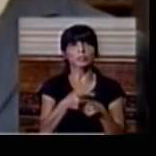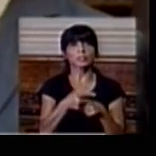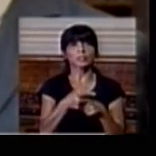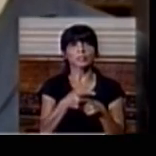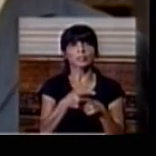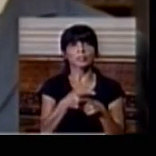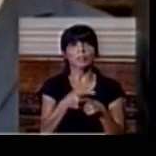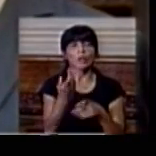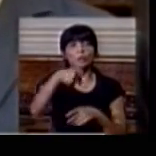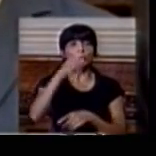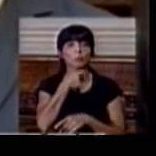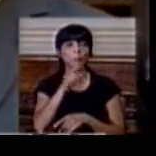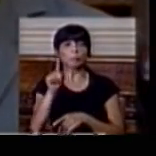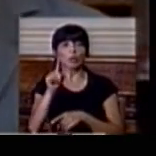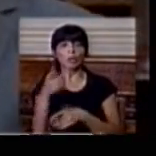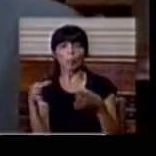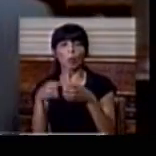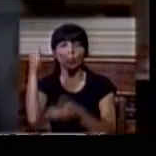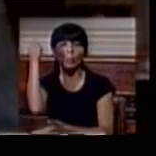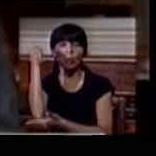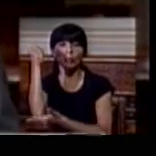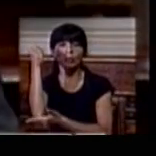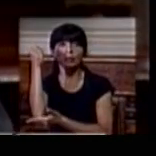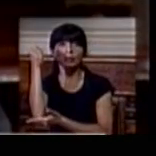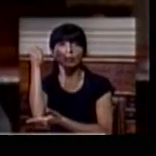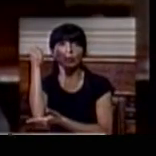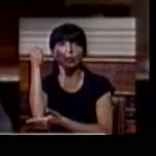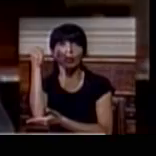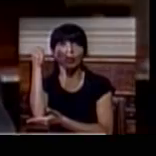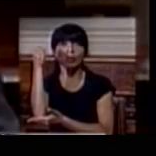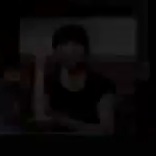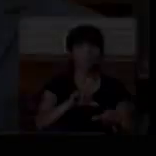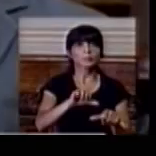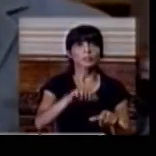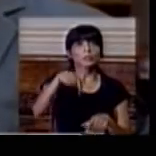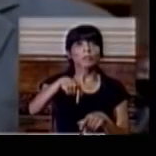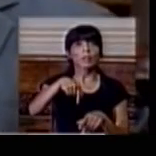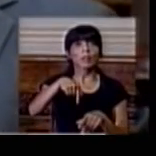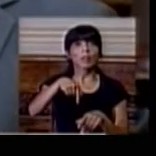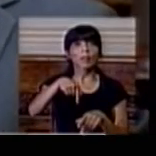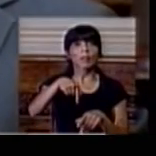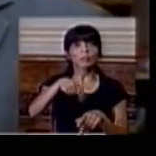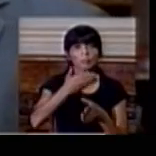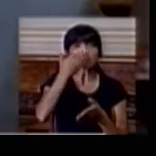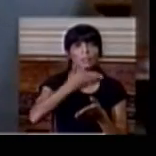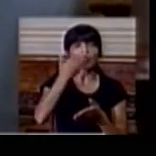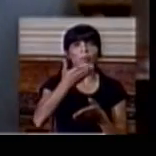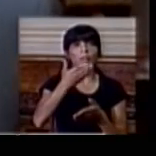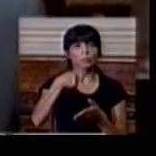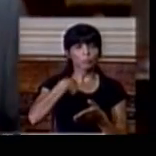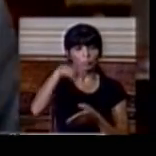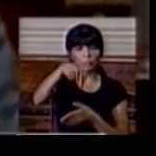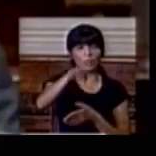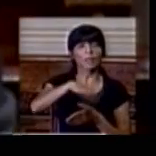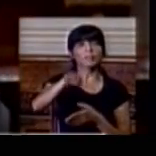grupos económicos a través de los periodistas lo que ellos quieren opinar. Opinen ustedes, ustedes son la voz del pueblo. Por eso vengo acá, a discutir todas las horas que